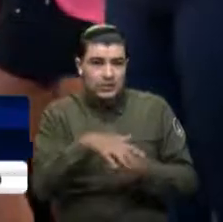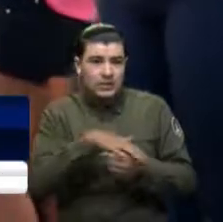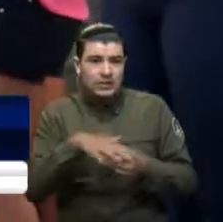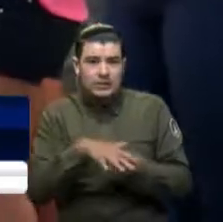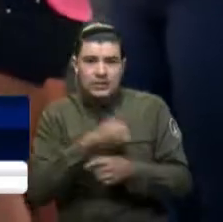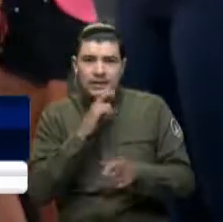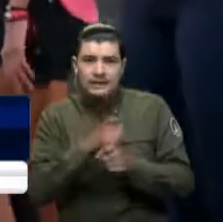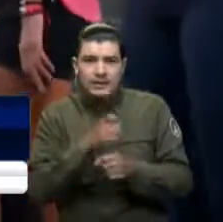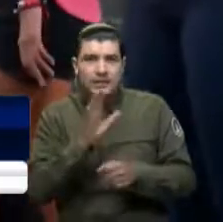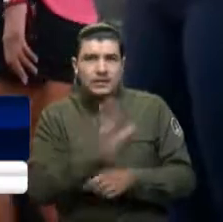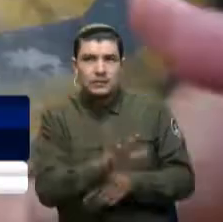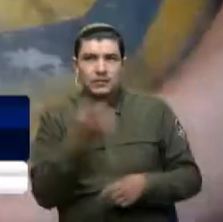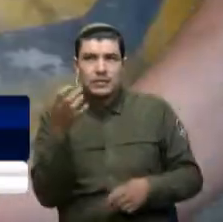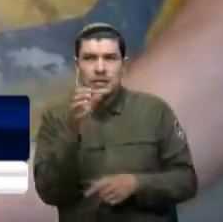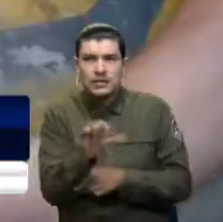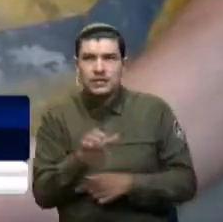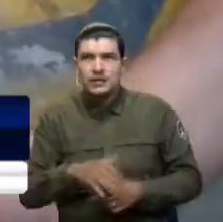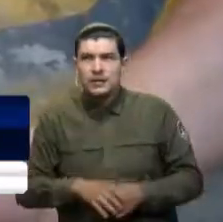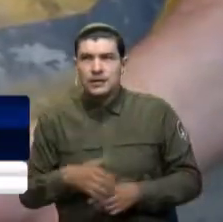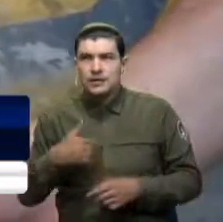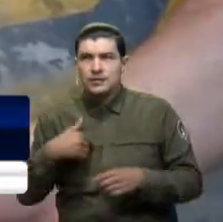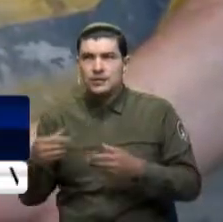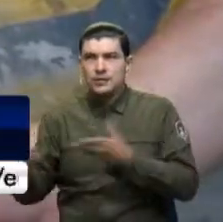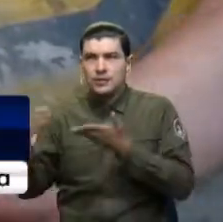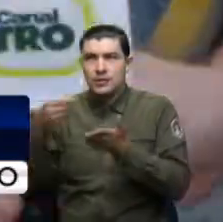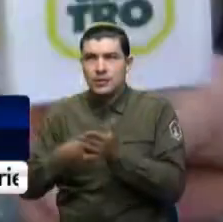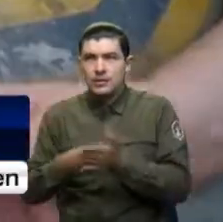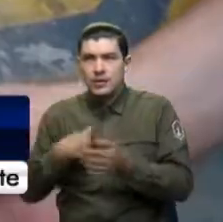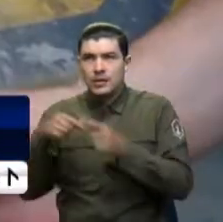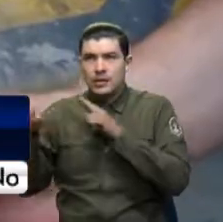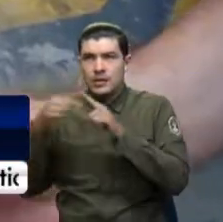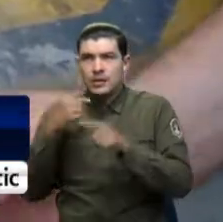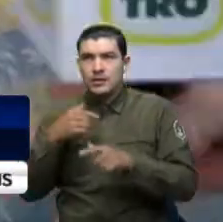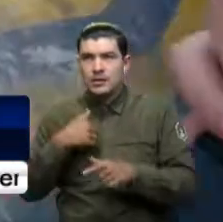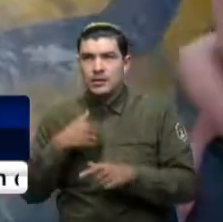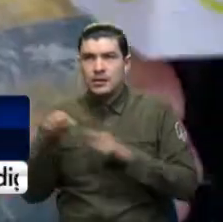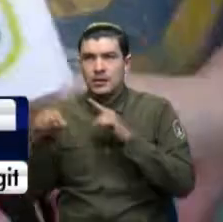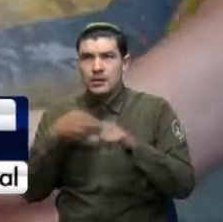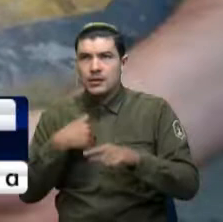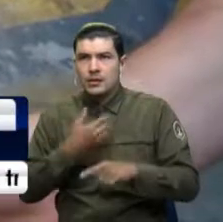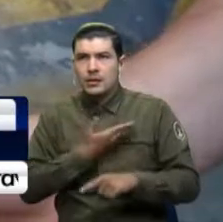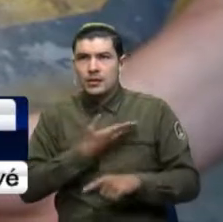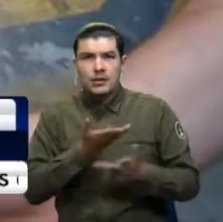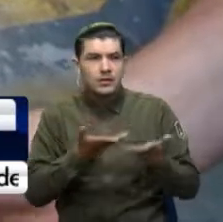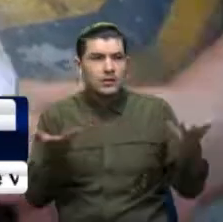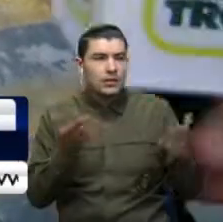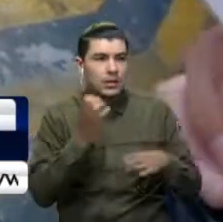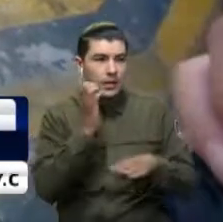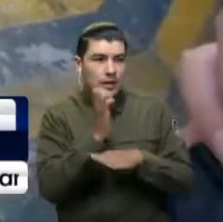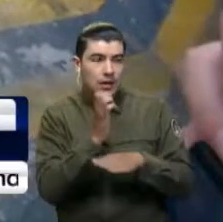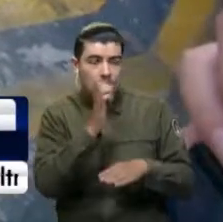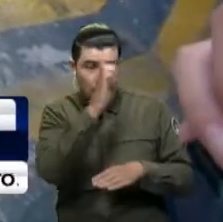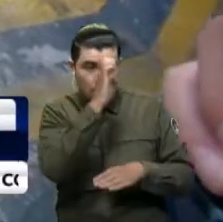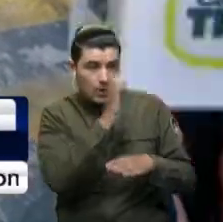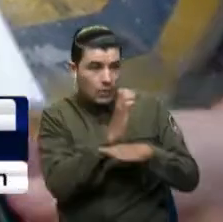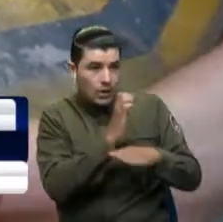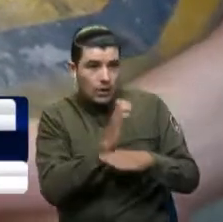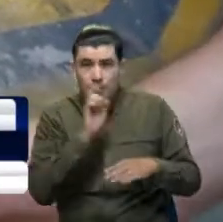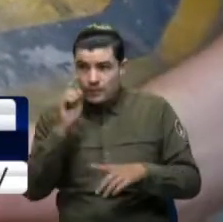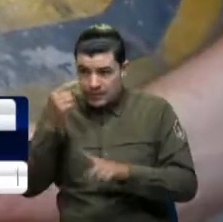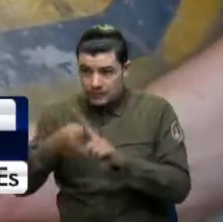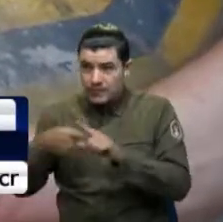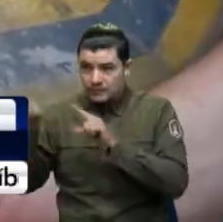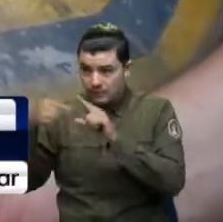de su país. A recibir mi remesa, mi encomienda, que me la envía mi mamá. ¿De dónde? Desde Ecuador. ¿Mensualmente